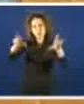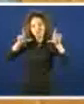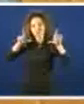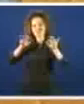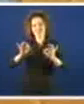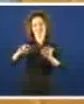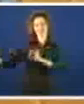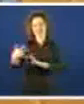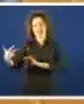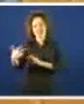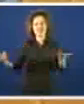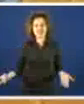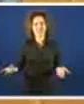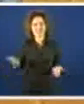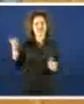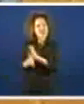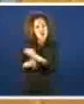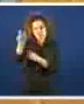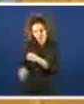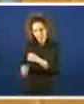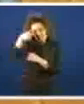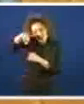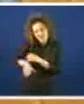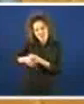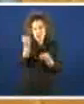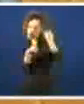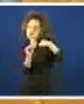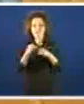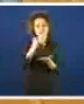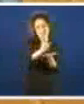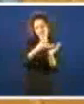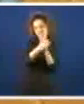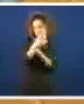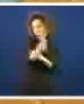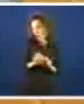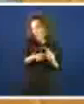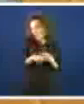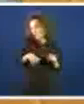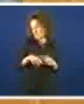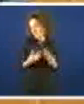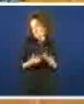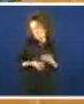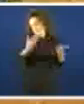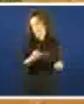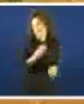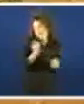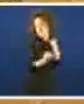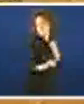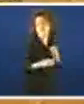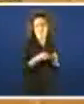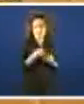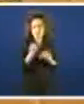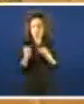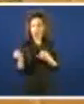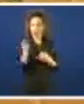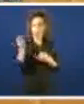dos chistes, que era un rillote que sempre era rebelde nas clases e decía cousas que non se lle ocurrían a ninguén. Había un chiste de Jaimito que era que estaba Jaimito na